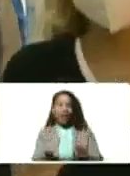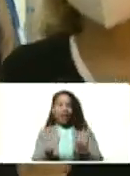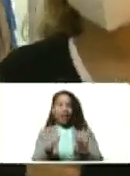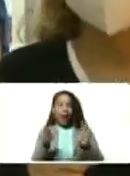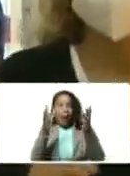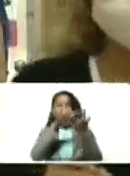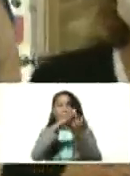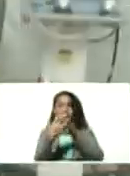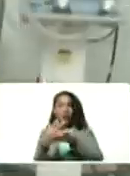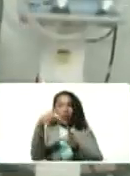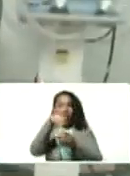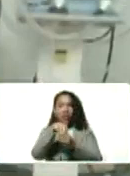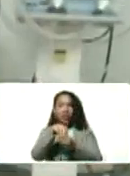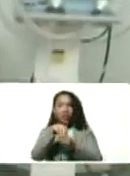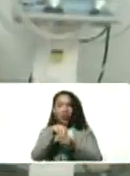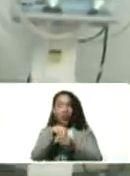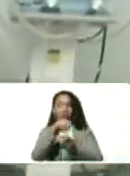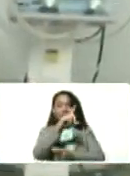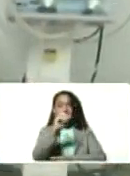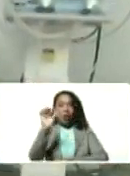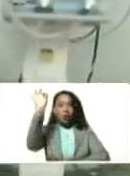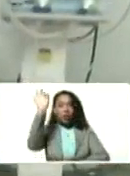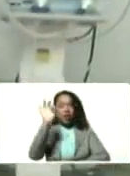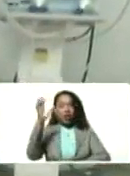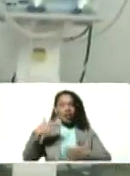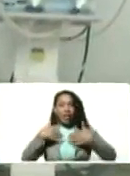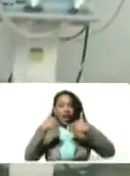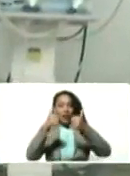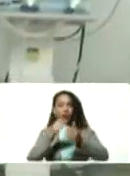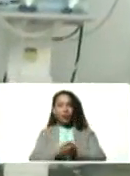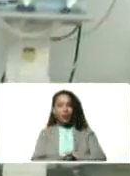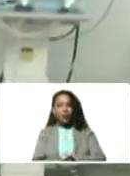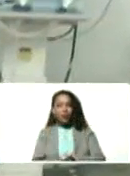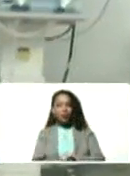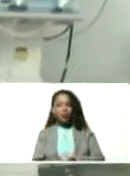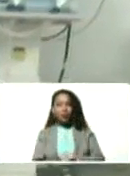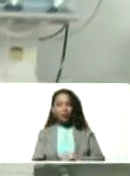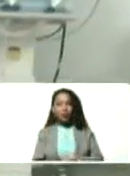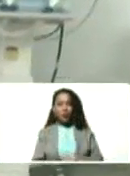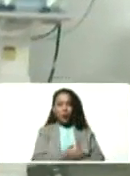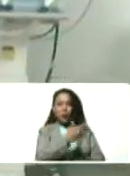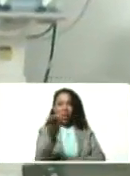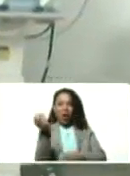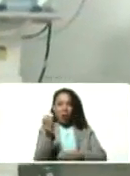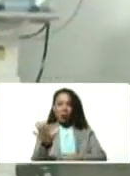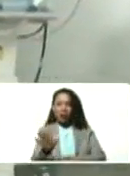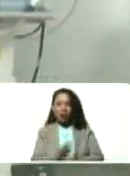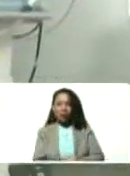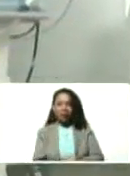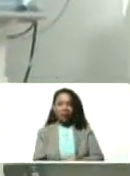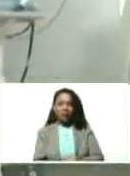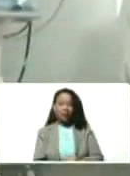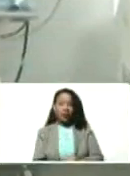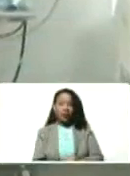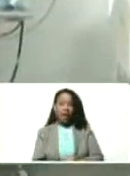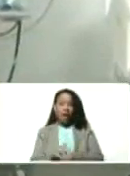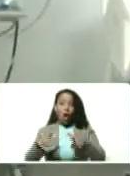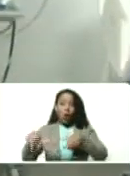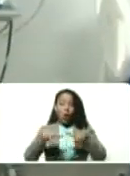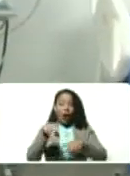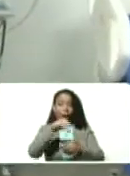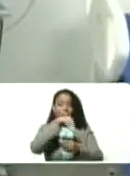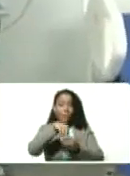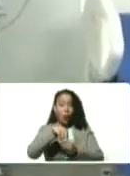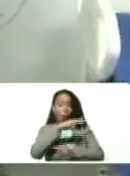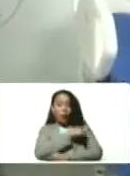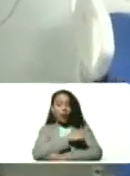Barrio Adentro, 100% salud. ¿Ah? ¿Cómo están ustedes? Son las áreas de hospitalización, una áreas vez que los de hospitalización, pacientes